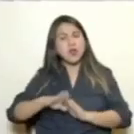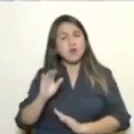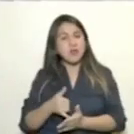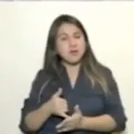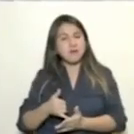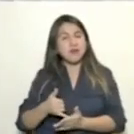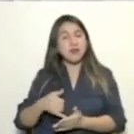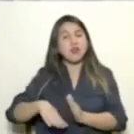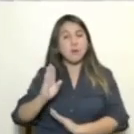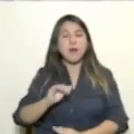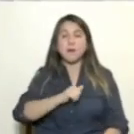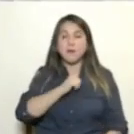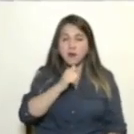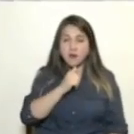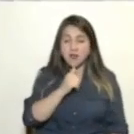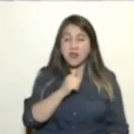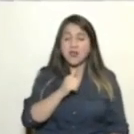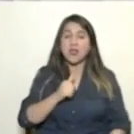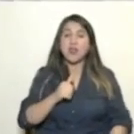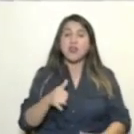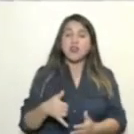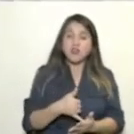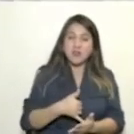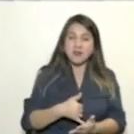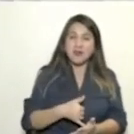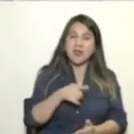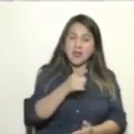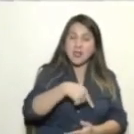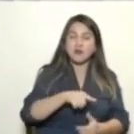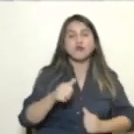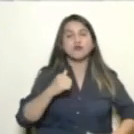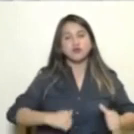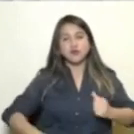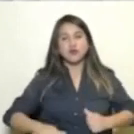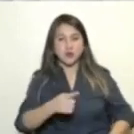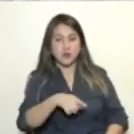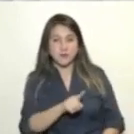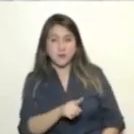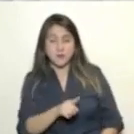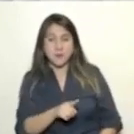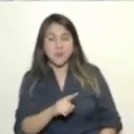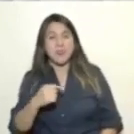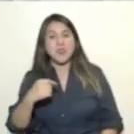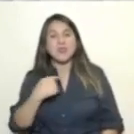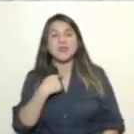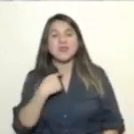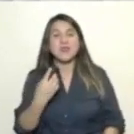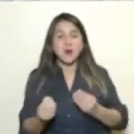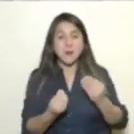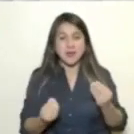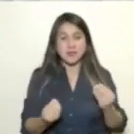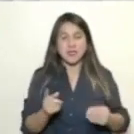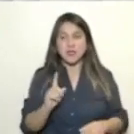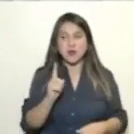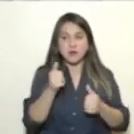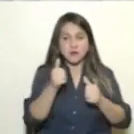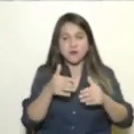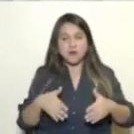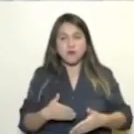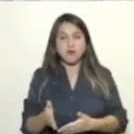débiles. Los débiles son los que sufren. Los débiles son los que sufren. Entonces, a mí me parece que no es